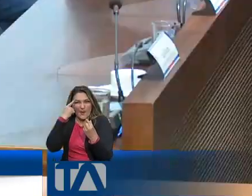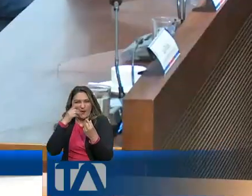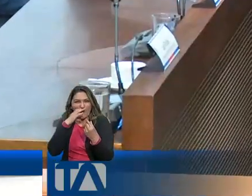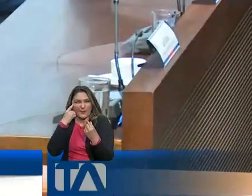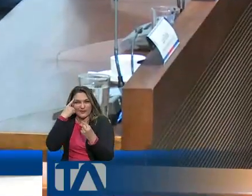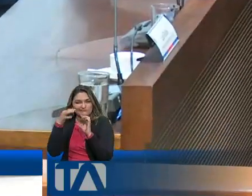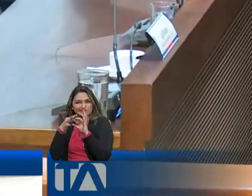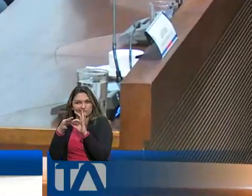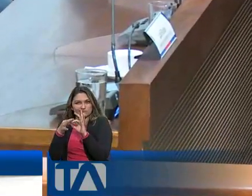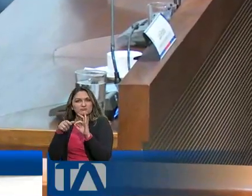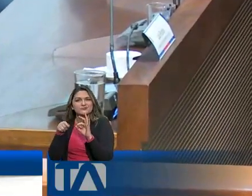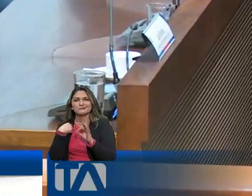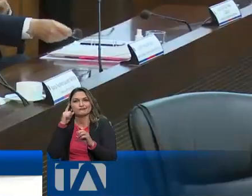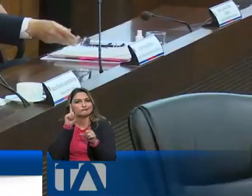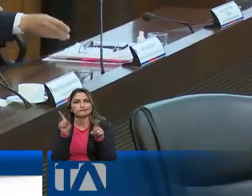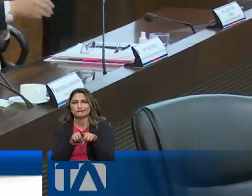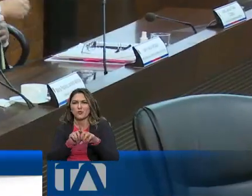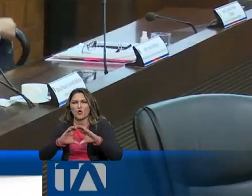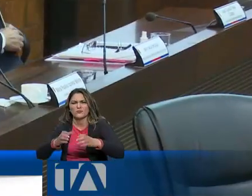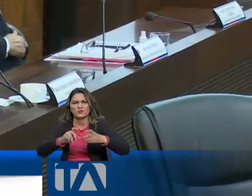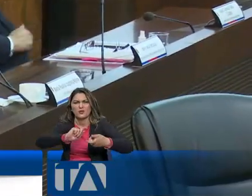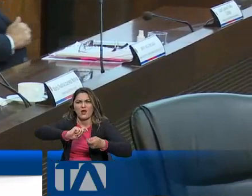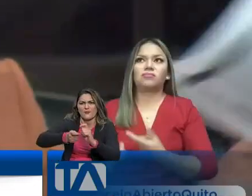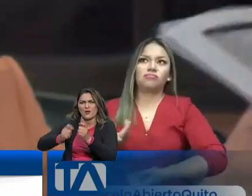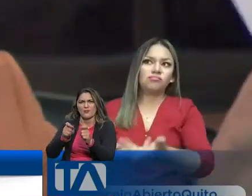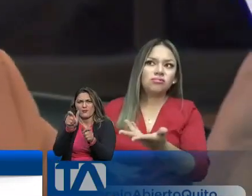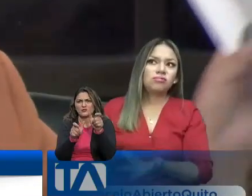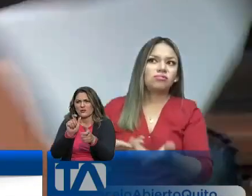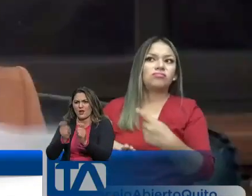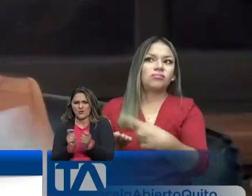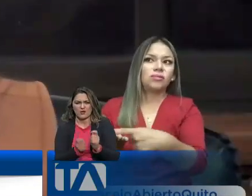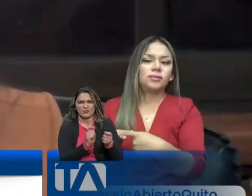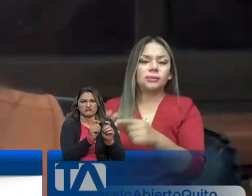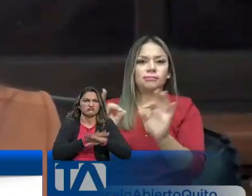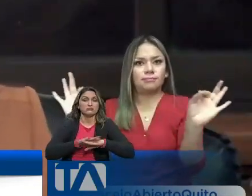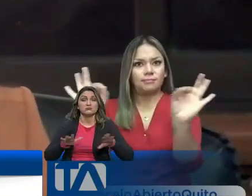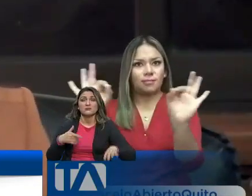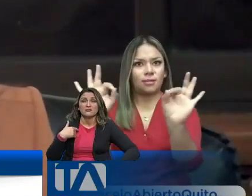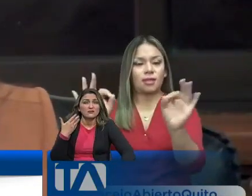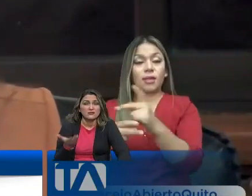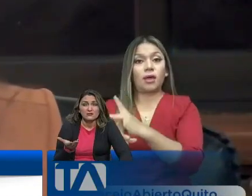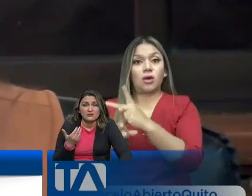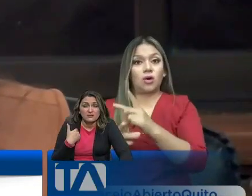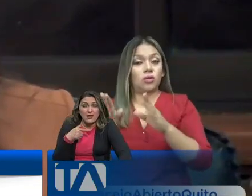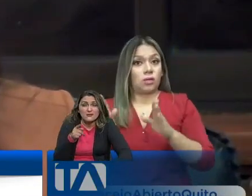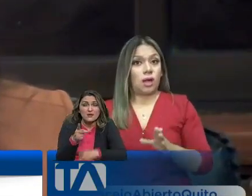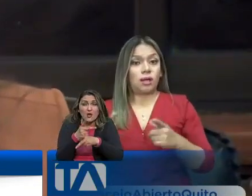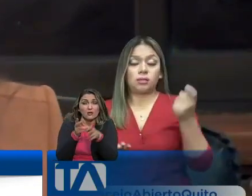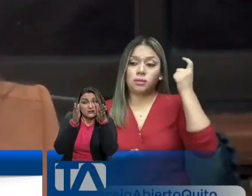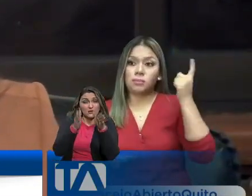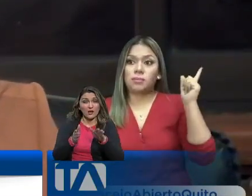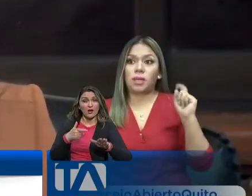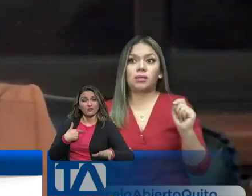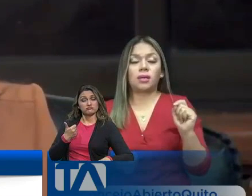de la votación para la reestructuración de las comisiones municipales. Como los concejales de primera consideran que